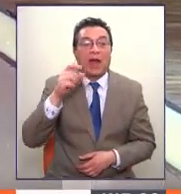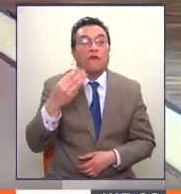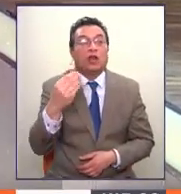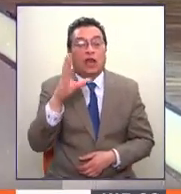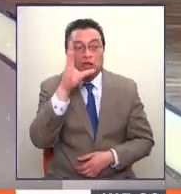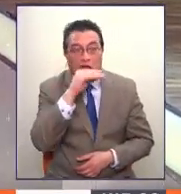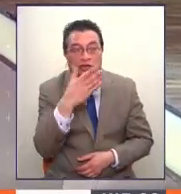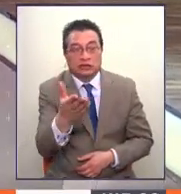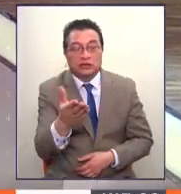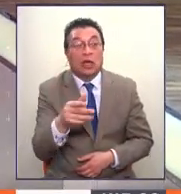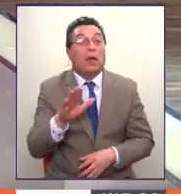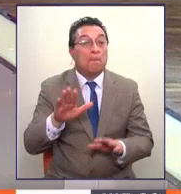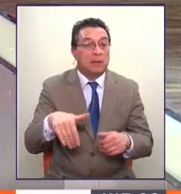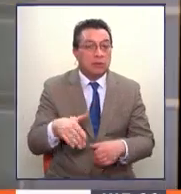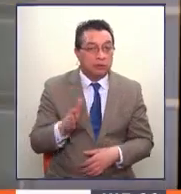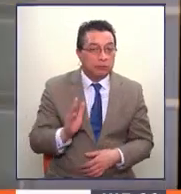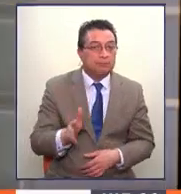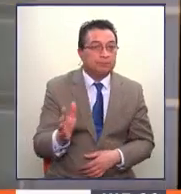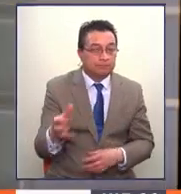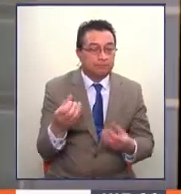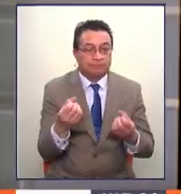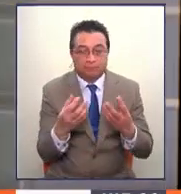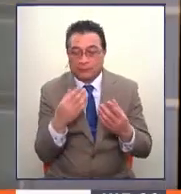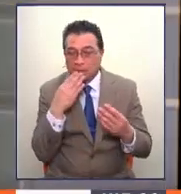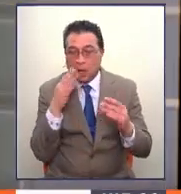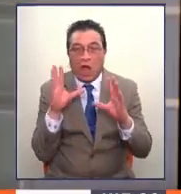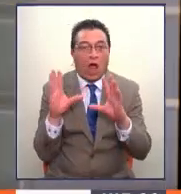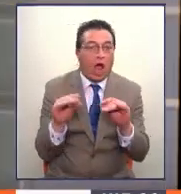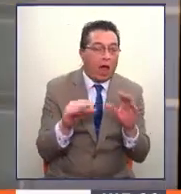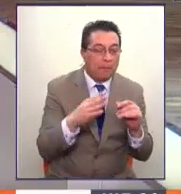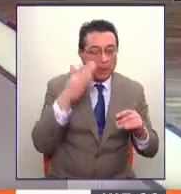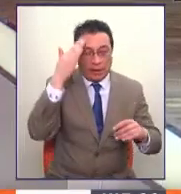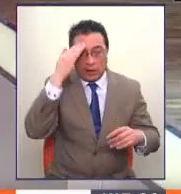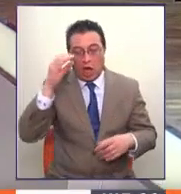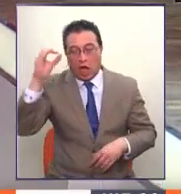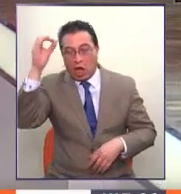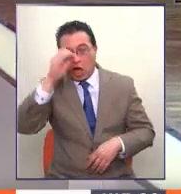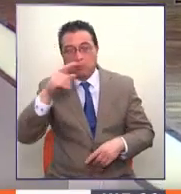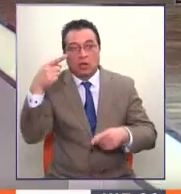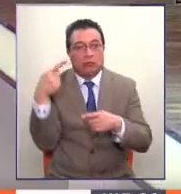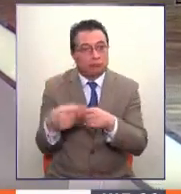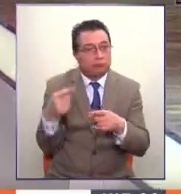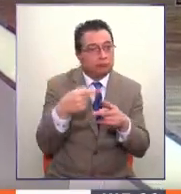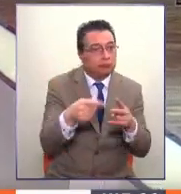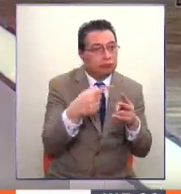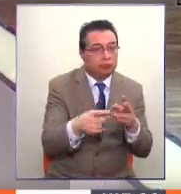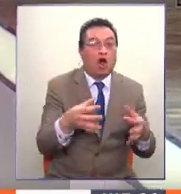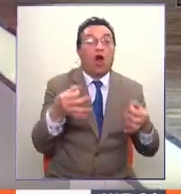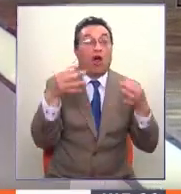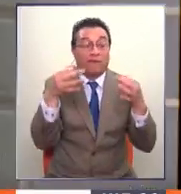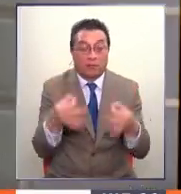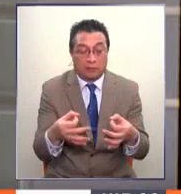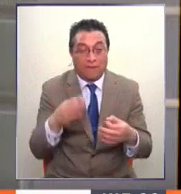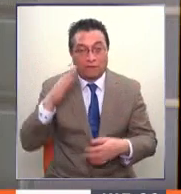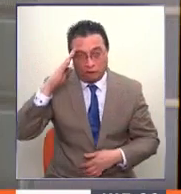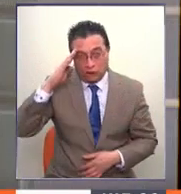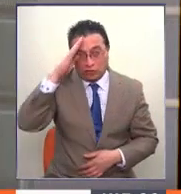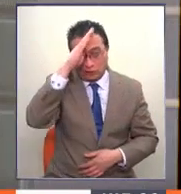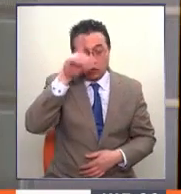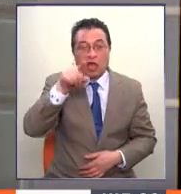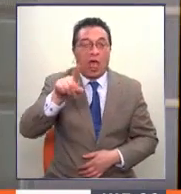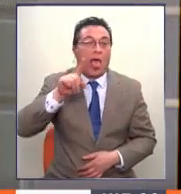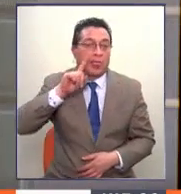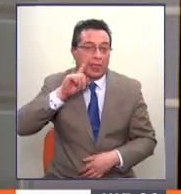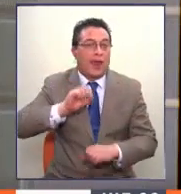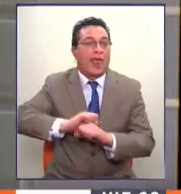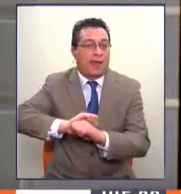Y sigue provocando comentarios, opiniones y de todo la confirmación de que Jair Bolsonaro está con